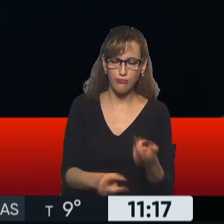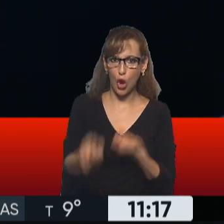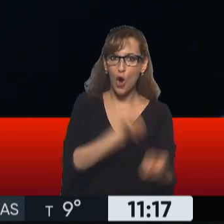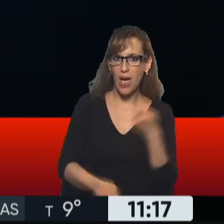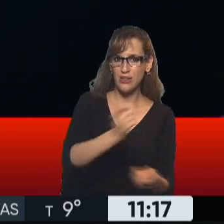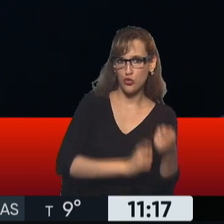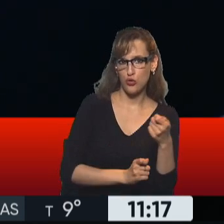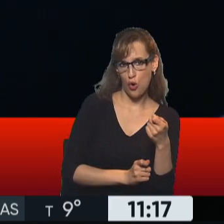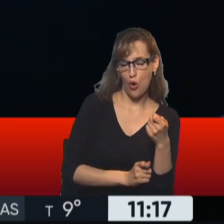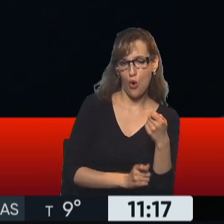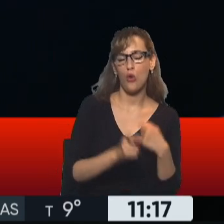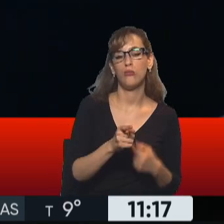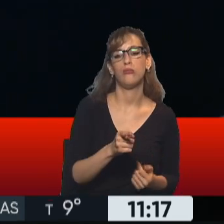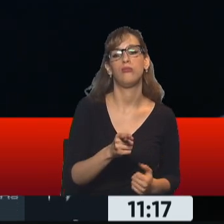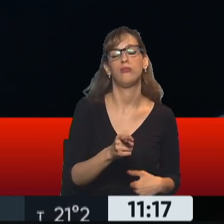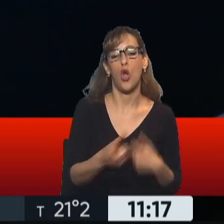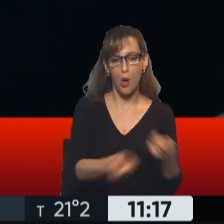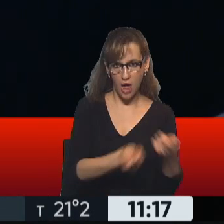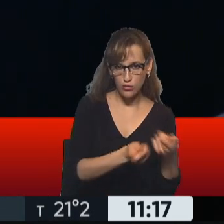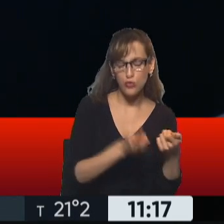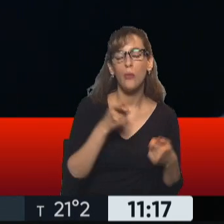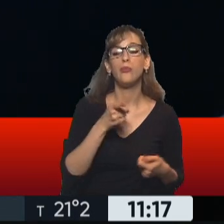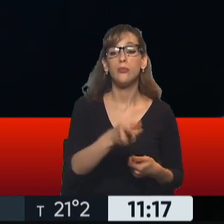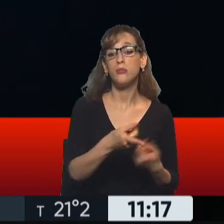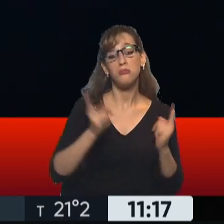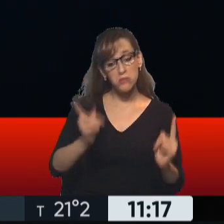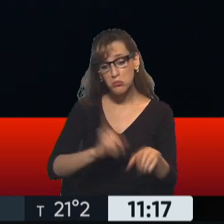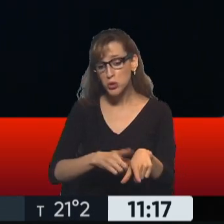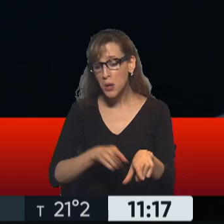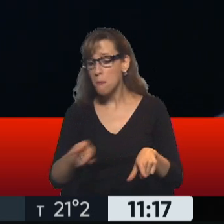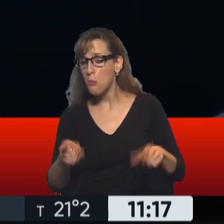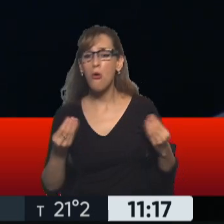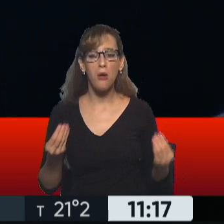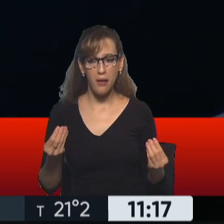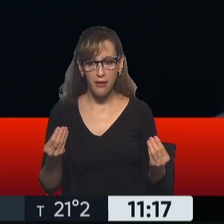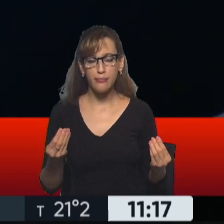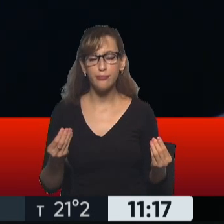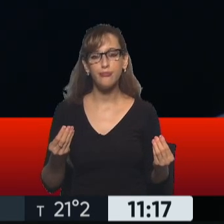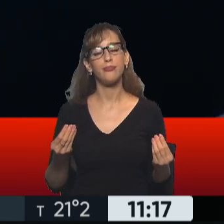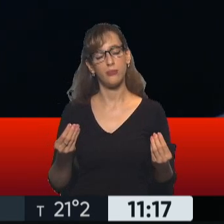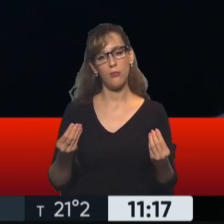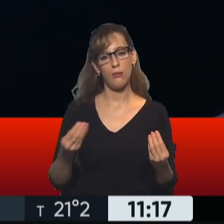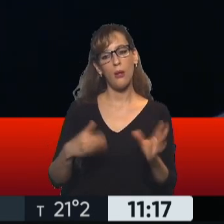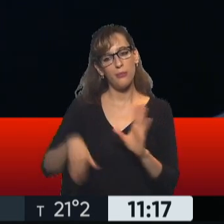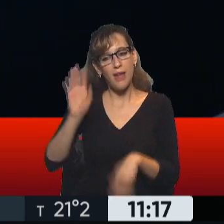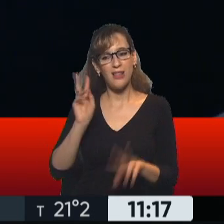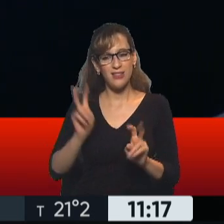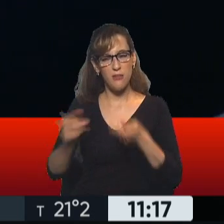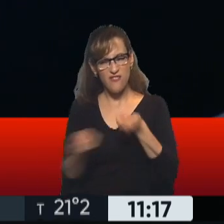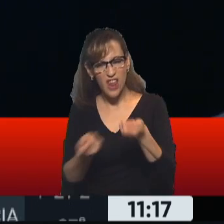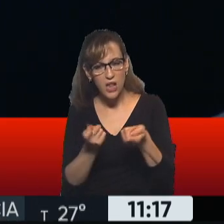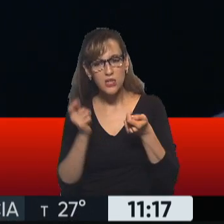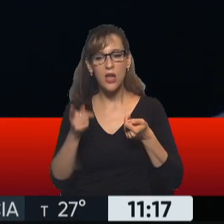Lo que ocurrió al mismo tiempo es que hubo factores, principalmente financieros, que explicaron